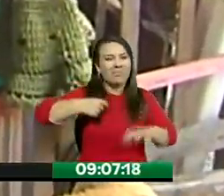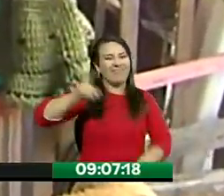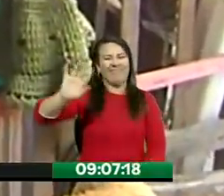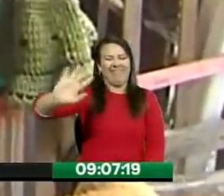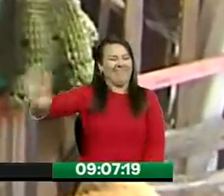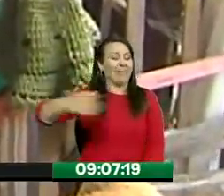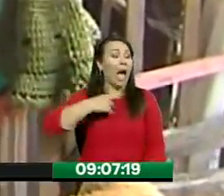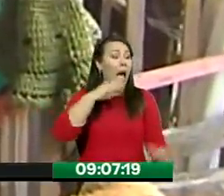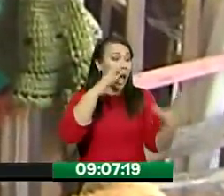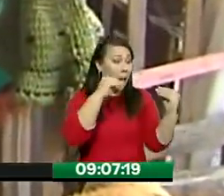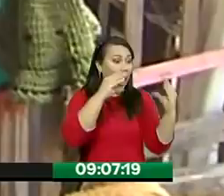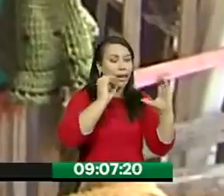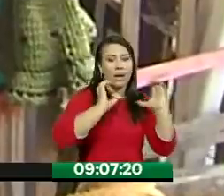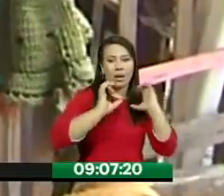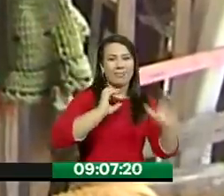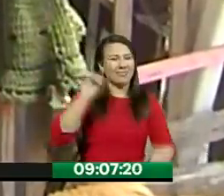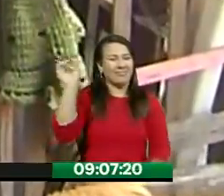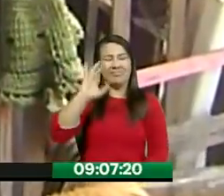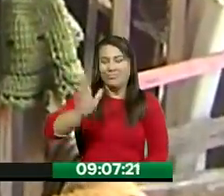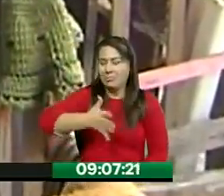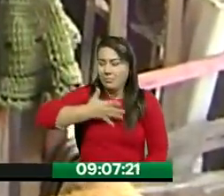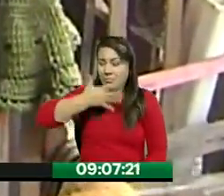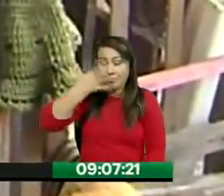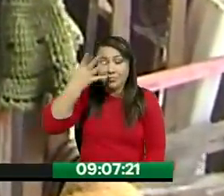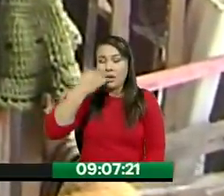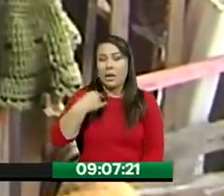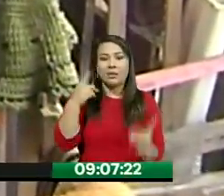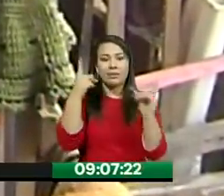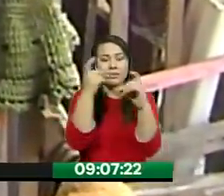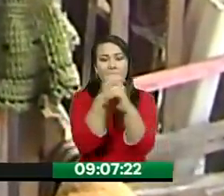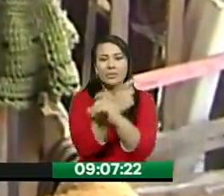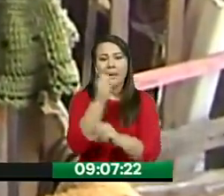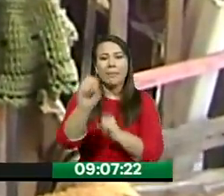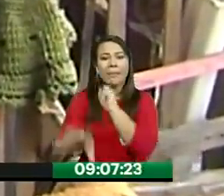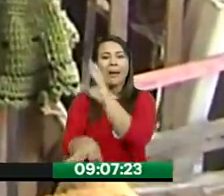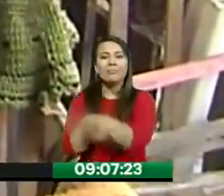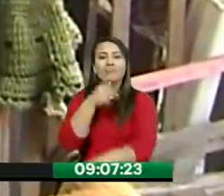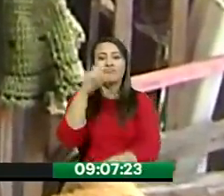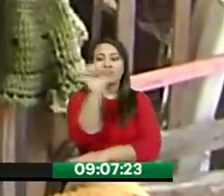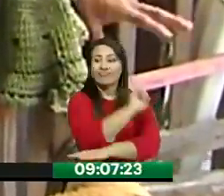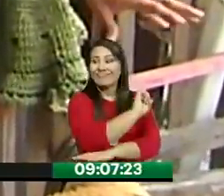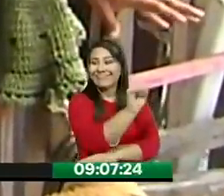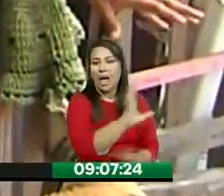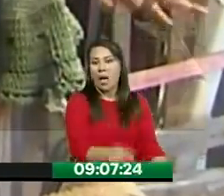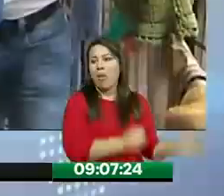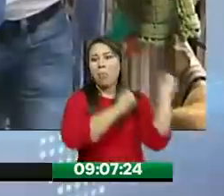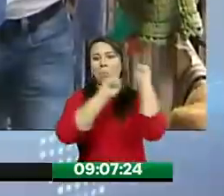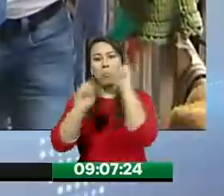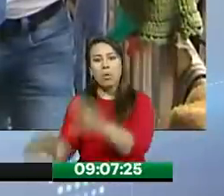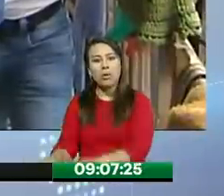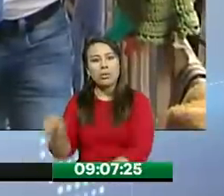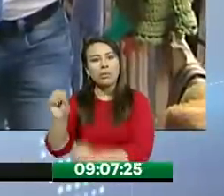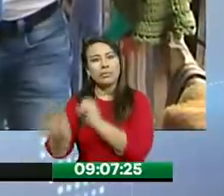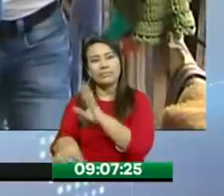la Oxisa. Sin embargo, hablé con los médicos encargados del caso y me indican que se le dio